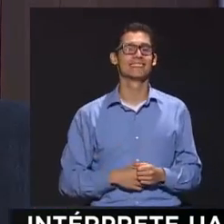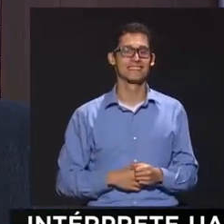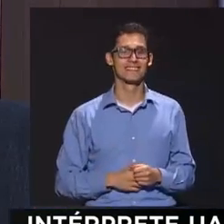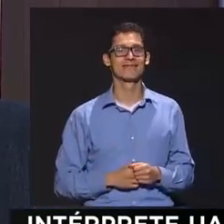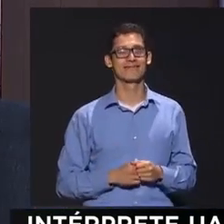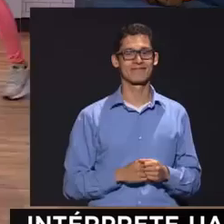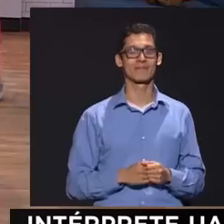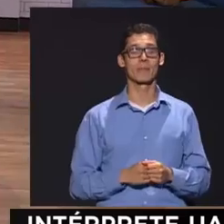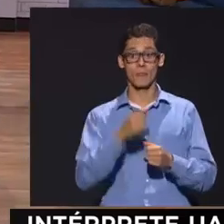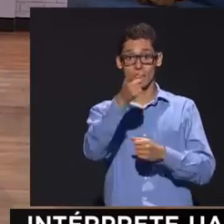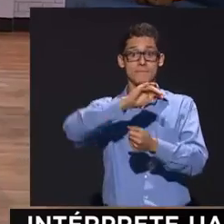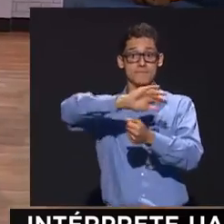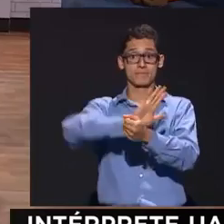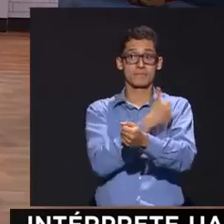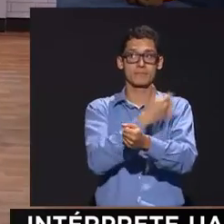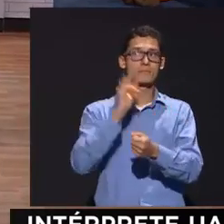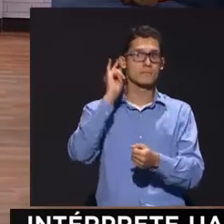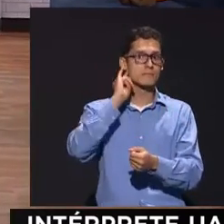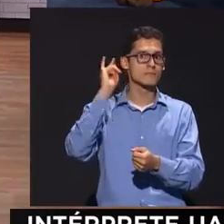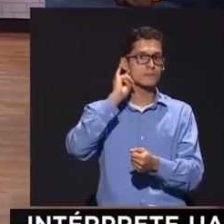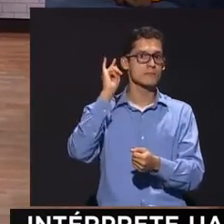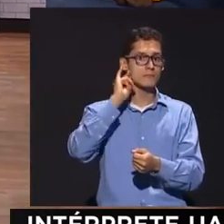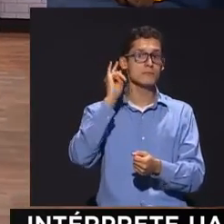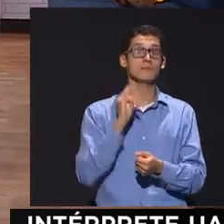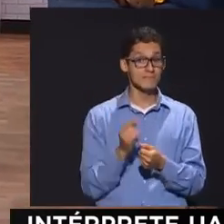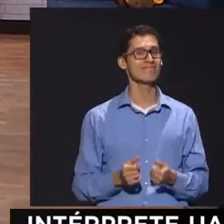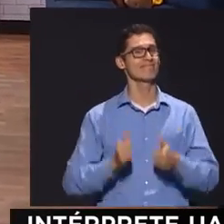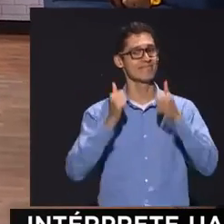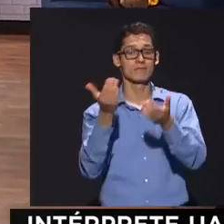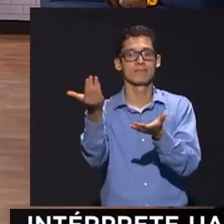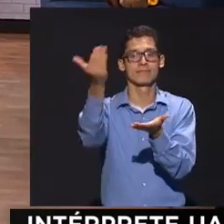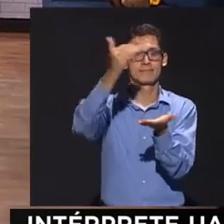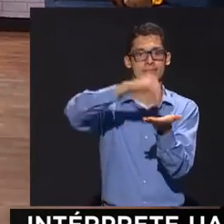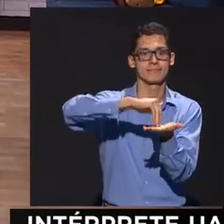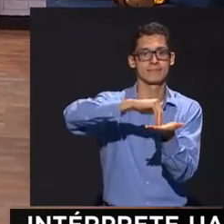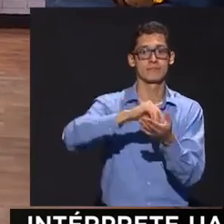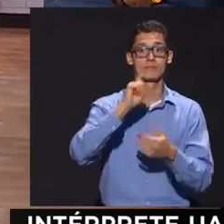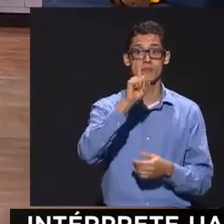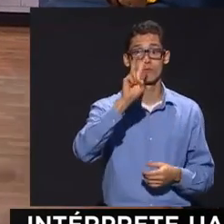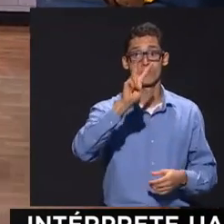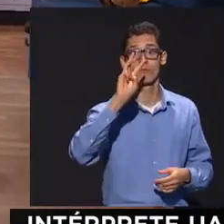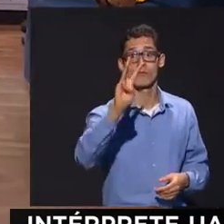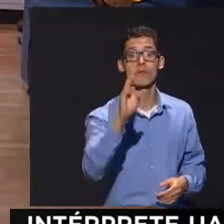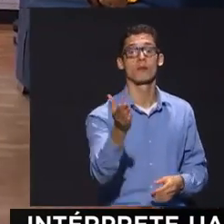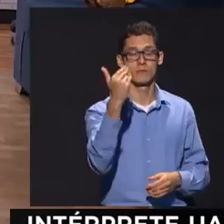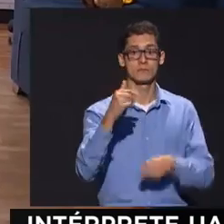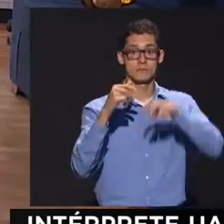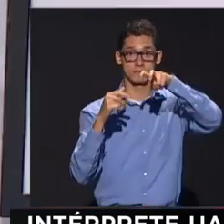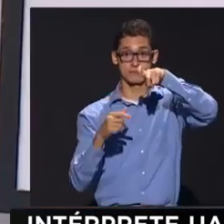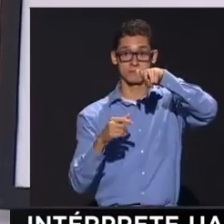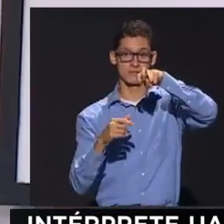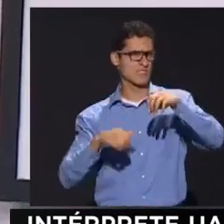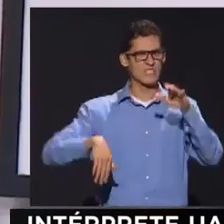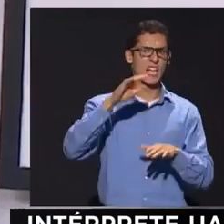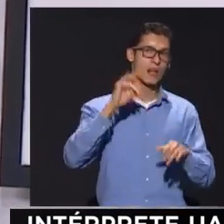entonces con la música que nos colocan de fondo de nuevo 123 florida